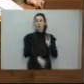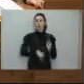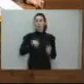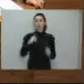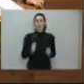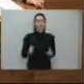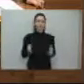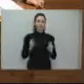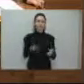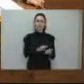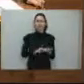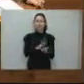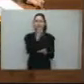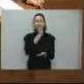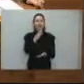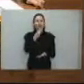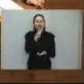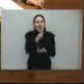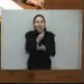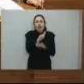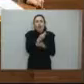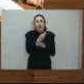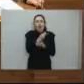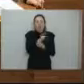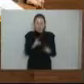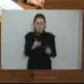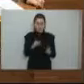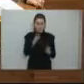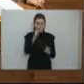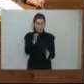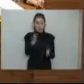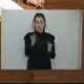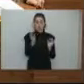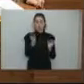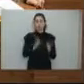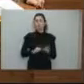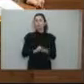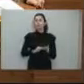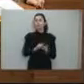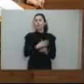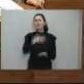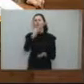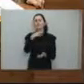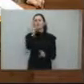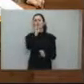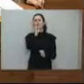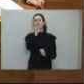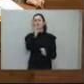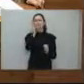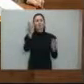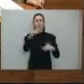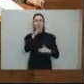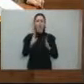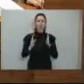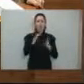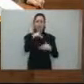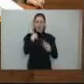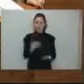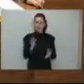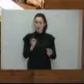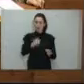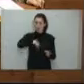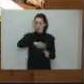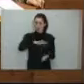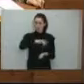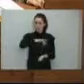no soluciones magníficas, sin ningún género de dudas, porque es que no hay soluciones magníficas en tiempos como los que nos están tocando vivir.